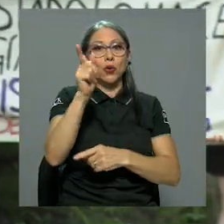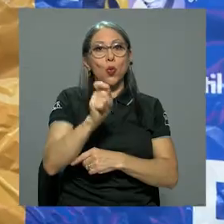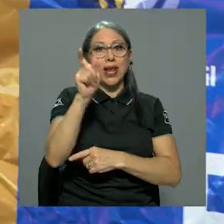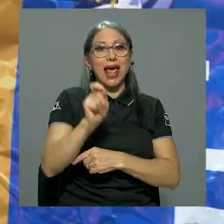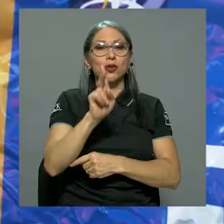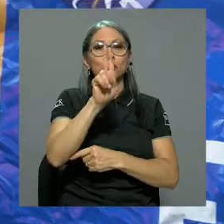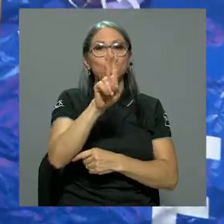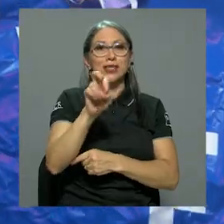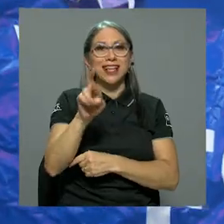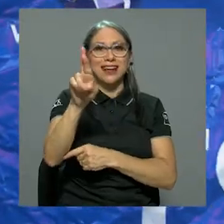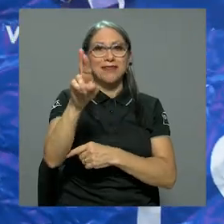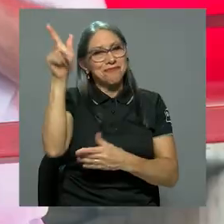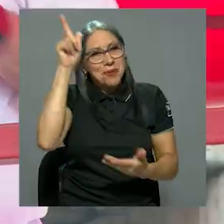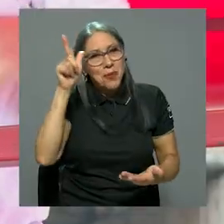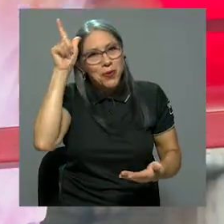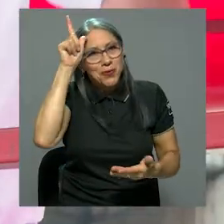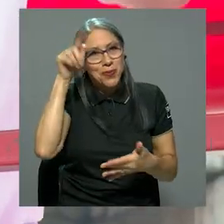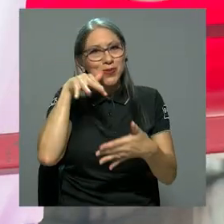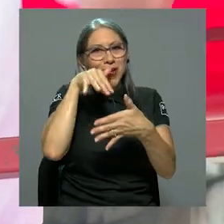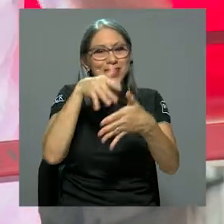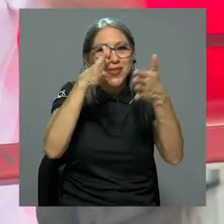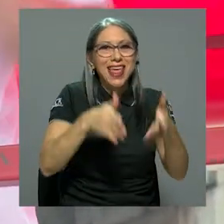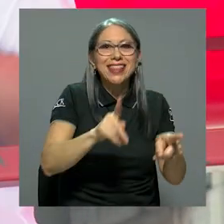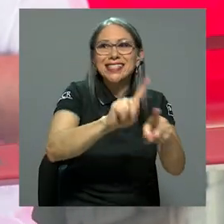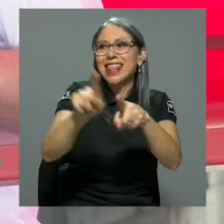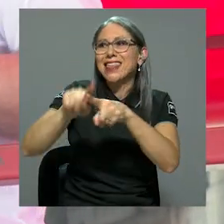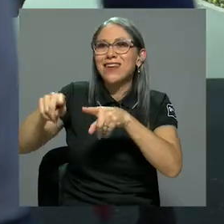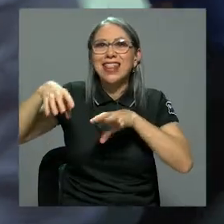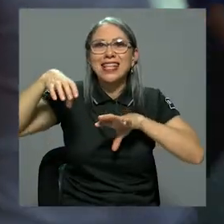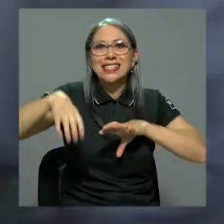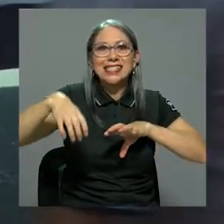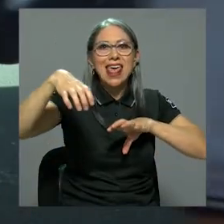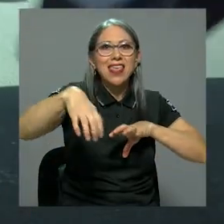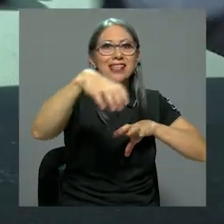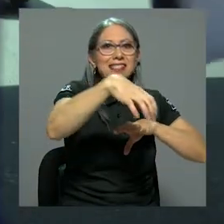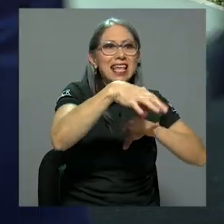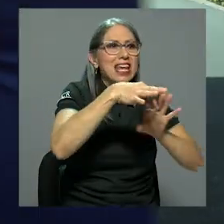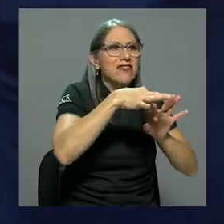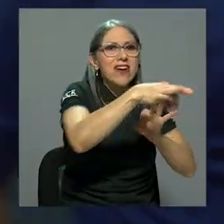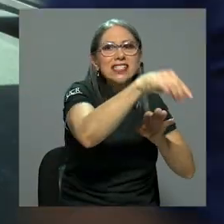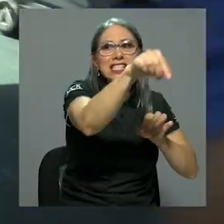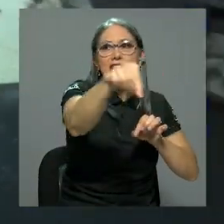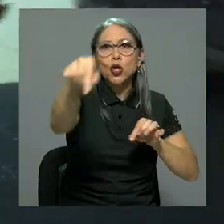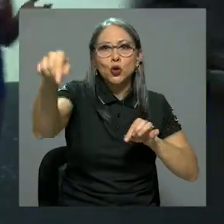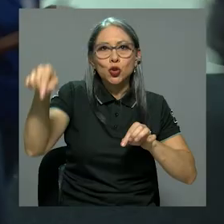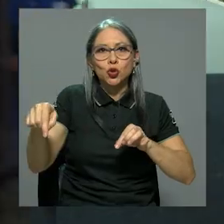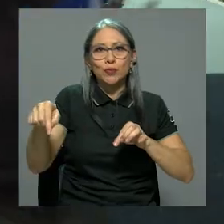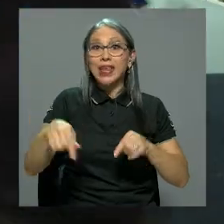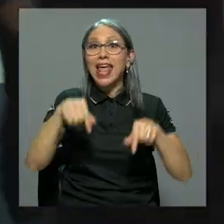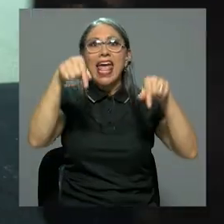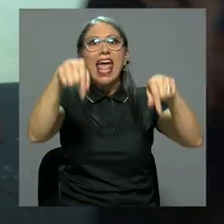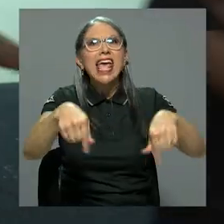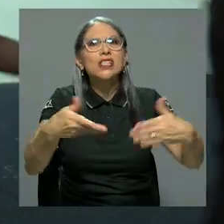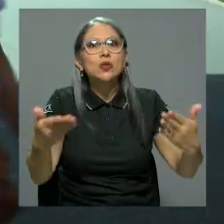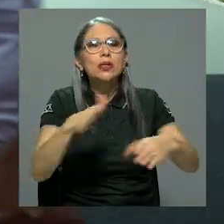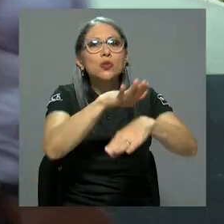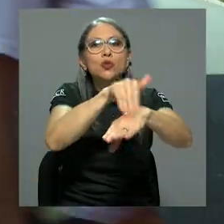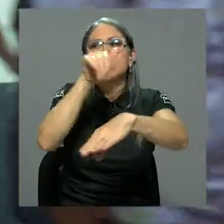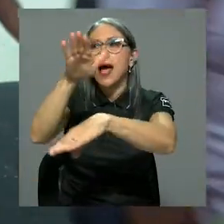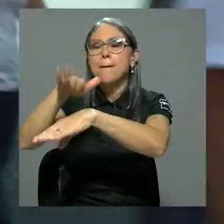jubilados de la UCR y, por supuesto, estudiantes de diferentes sedes y recintos. Esto es un